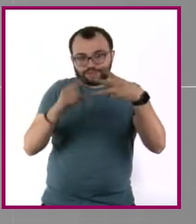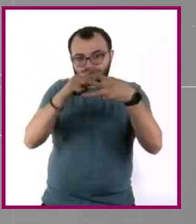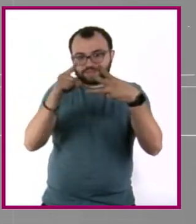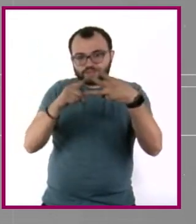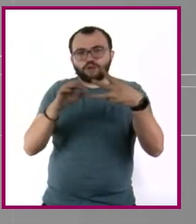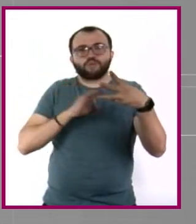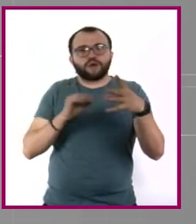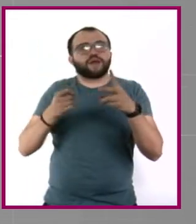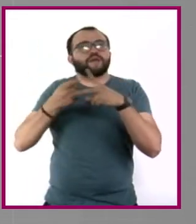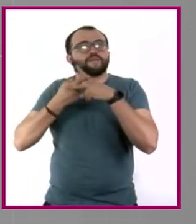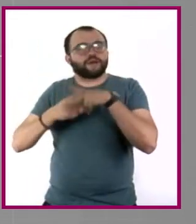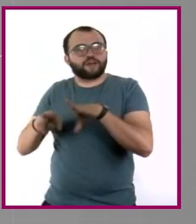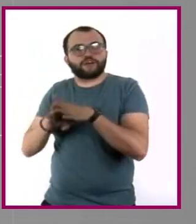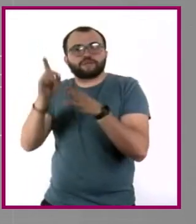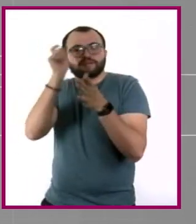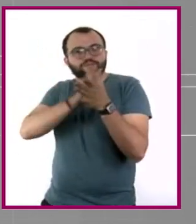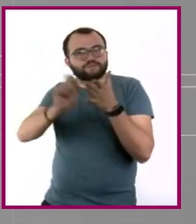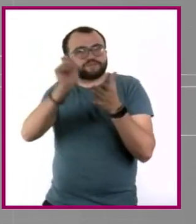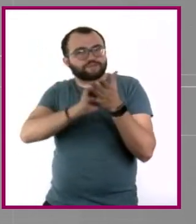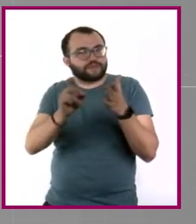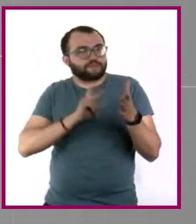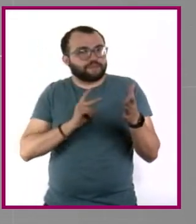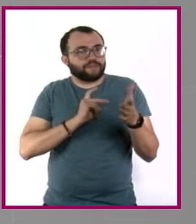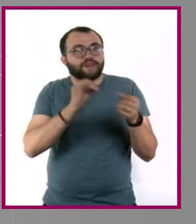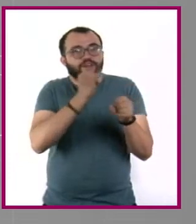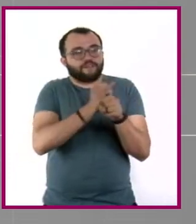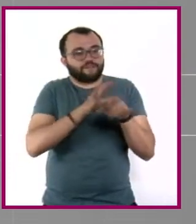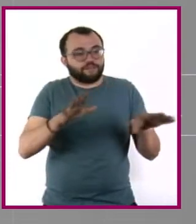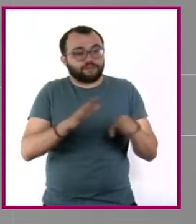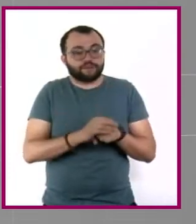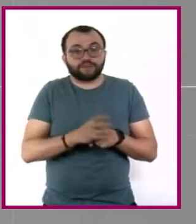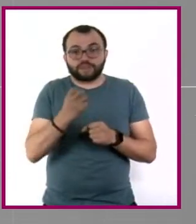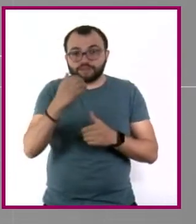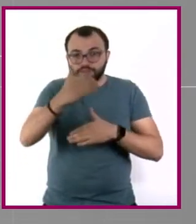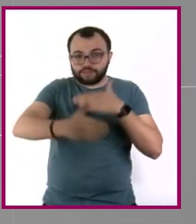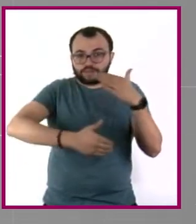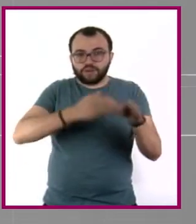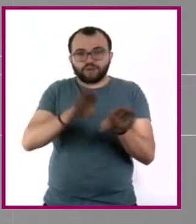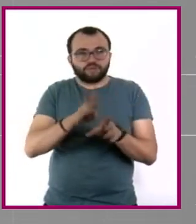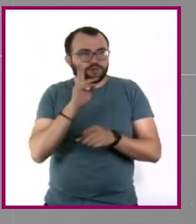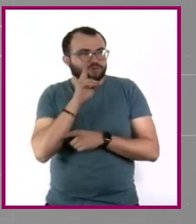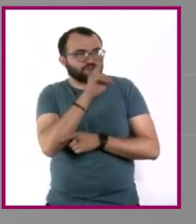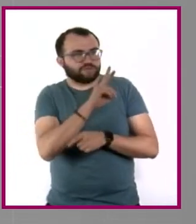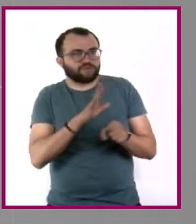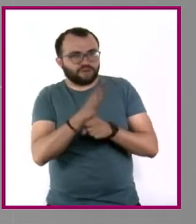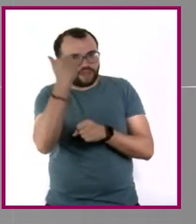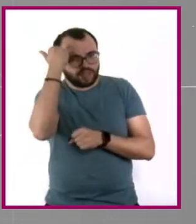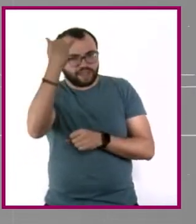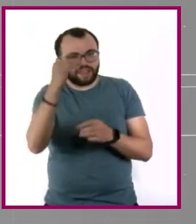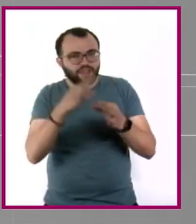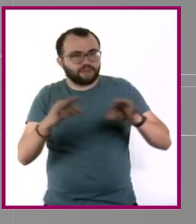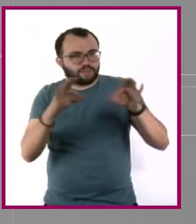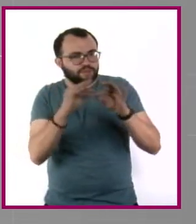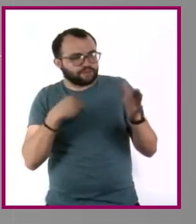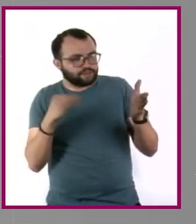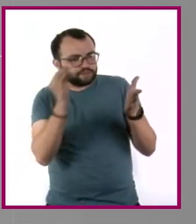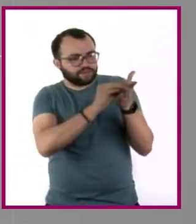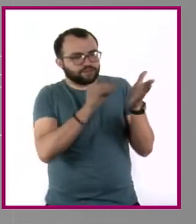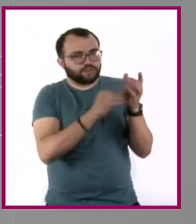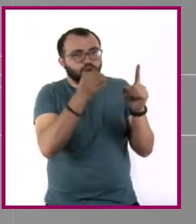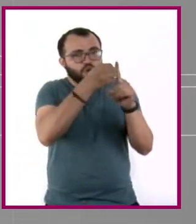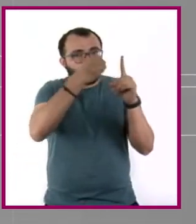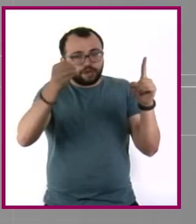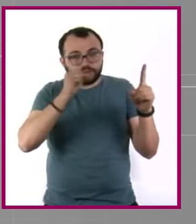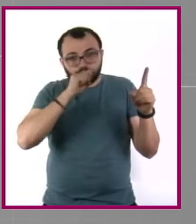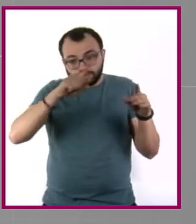comenzar a redactar el resumen de nuestro texto o información. Al proceso de analizar y trasladar las ideas principales de un texto y organizarlas a